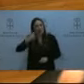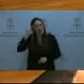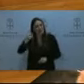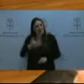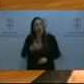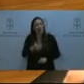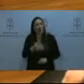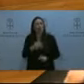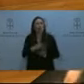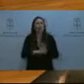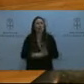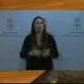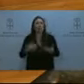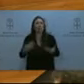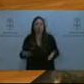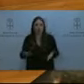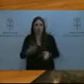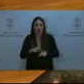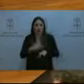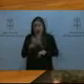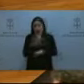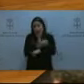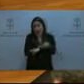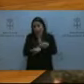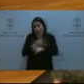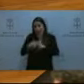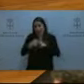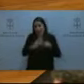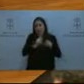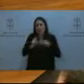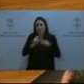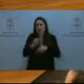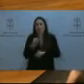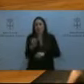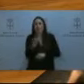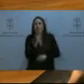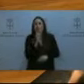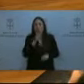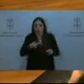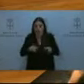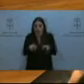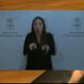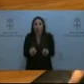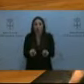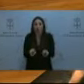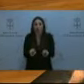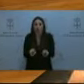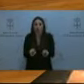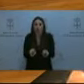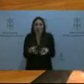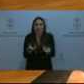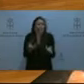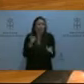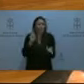qué condiciones circularán las mercancías por ese nuevo trazado, ¿no? Sin remitirnos a